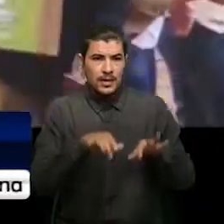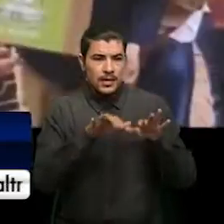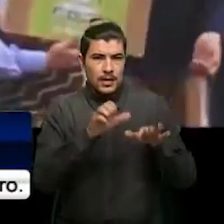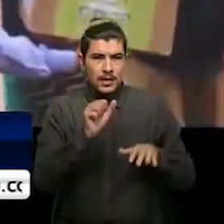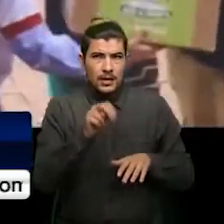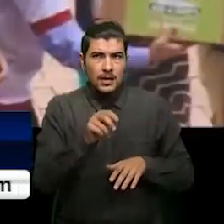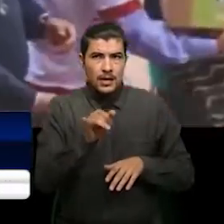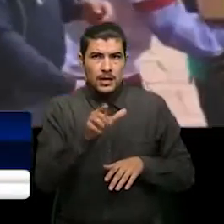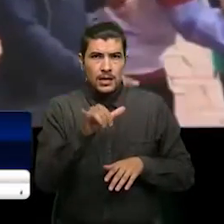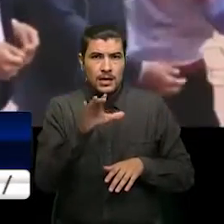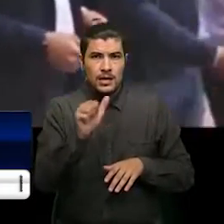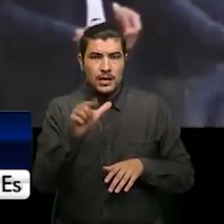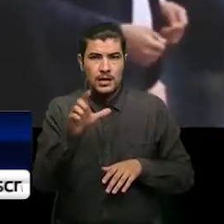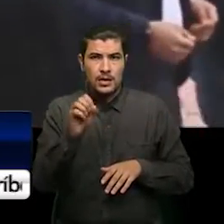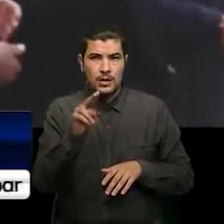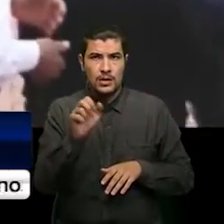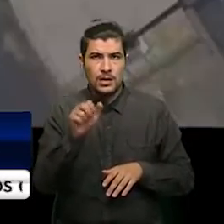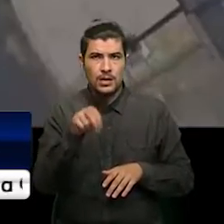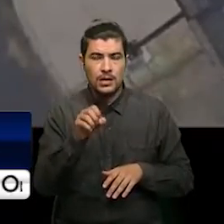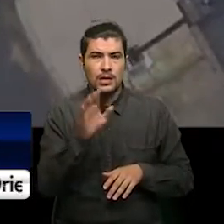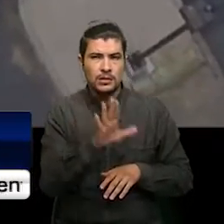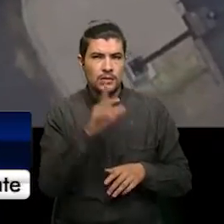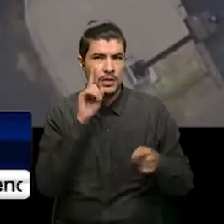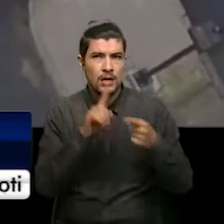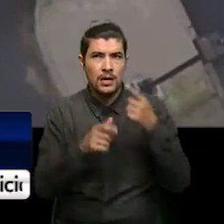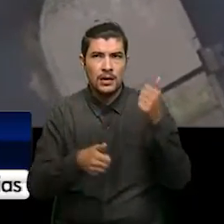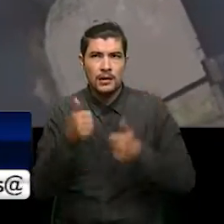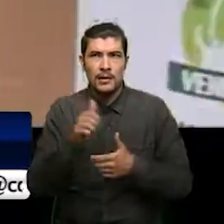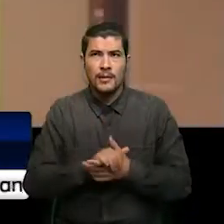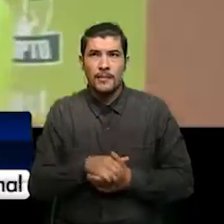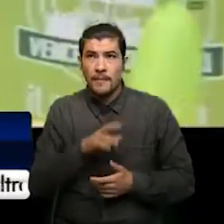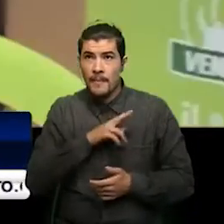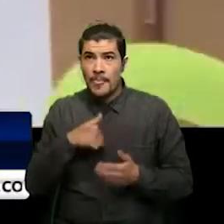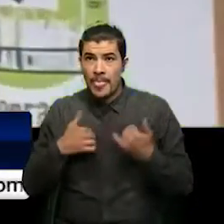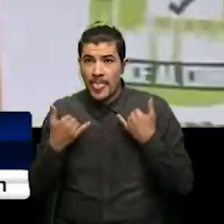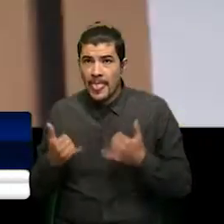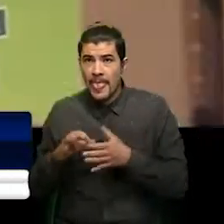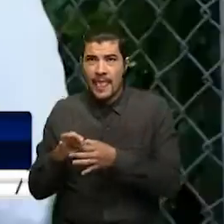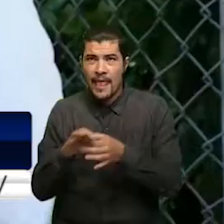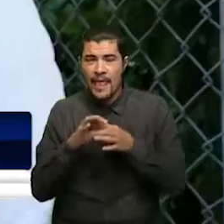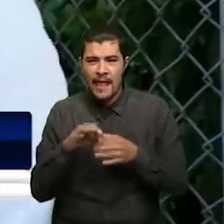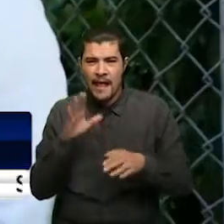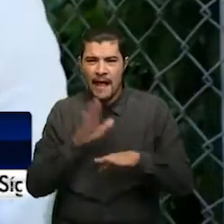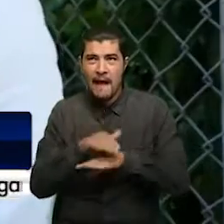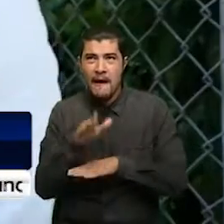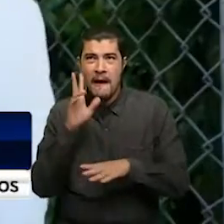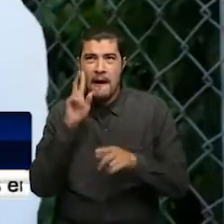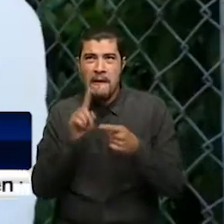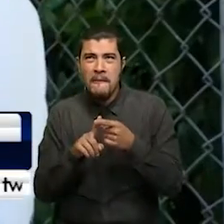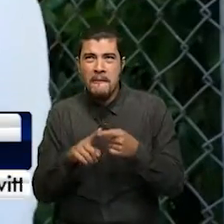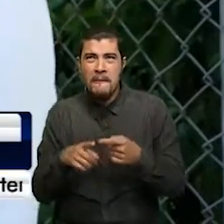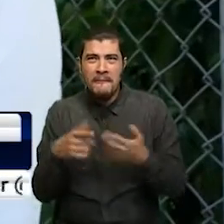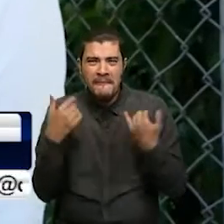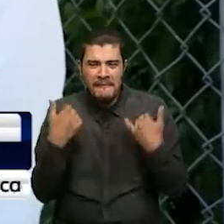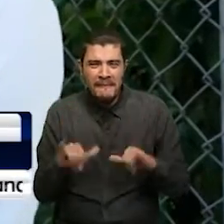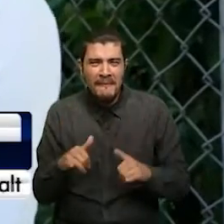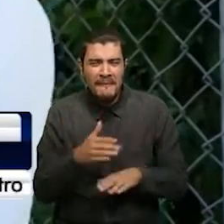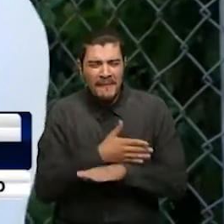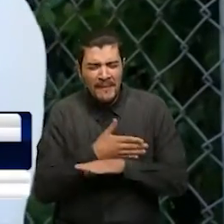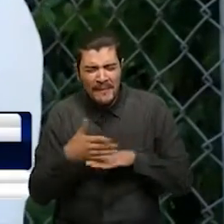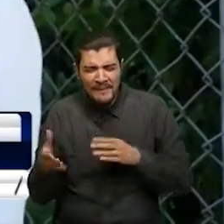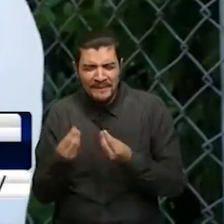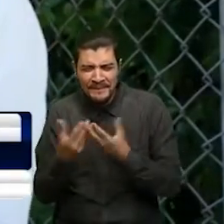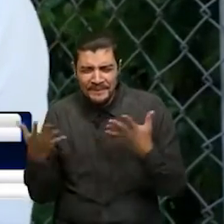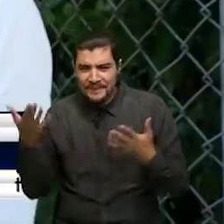angélica lozano esto es lo que se busca es algo que nos une como ciudadanos es una causa común y que por fin después de